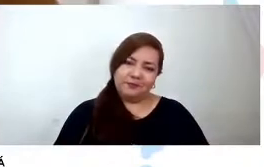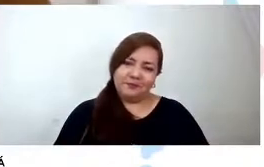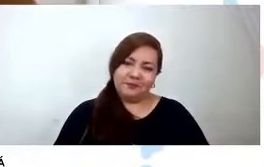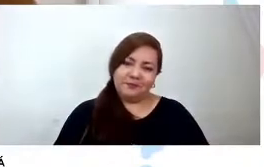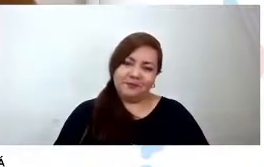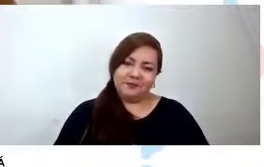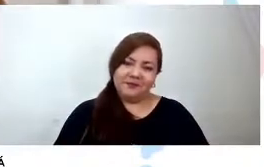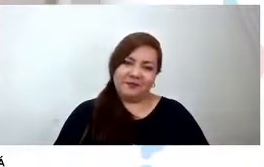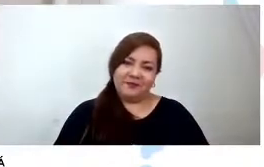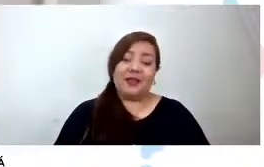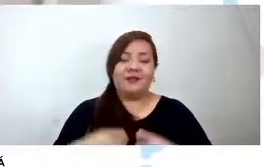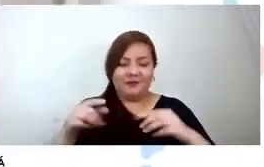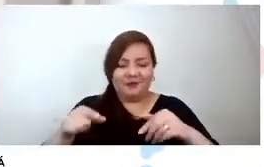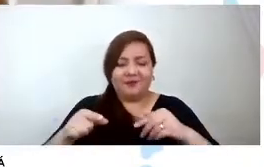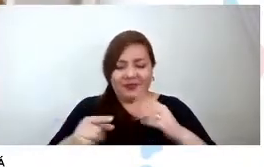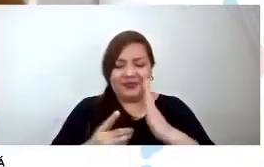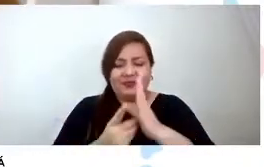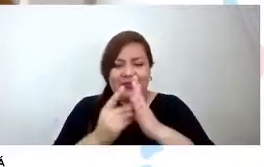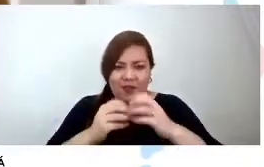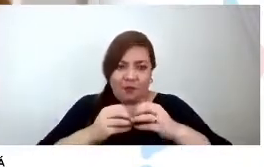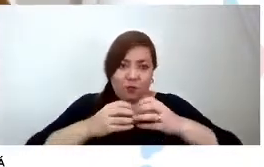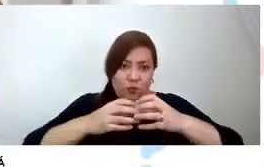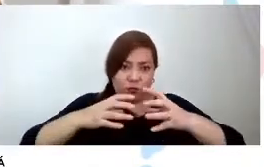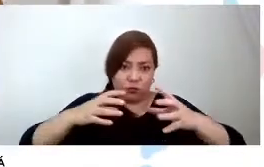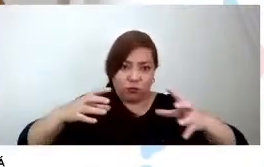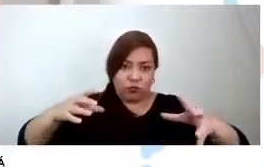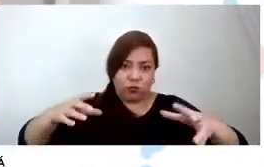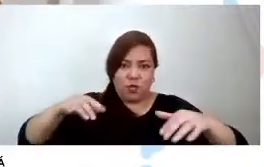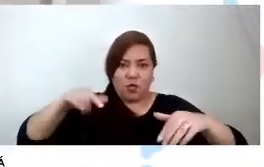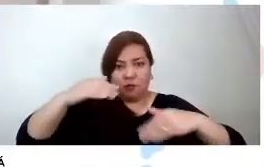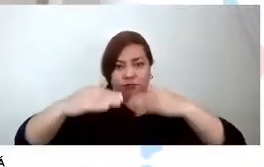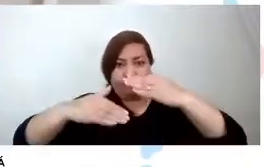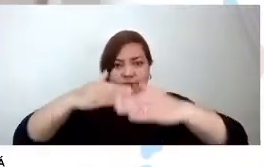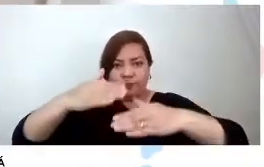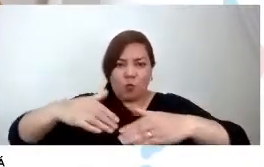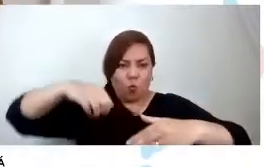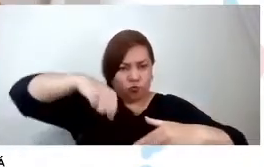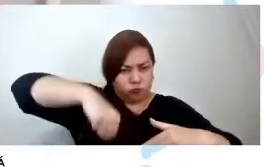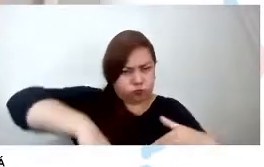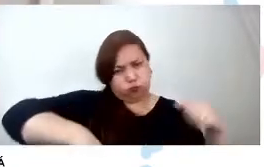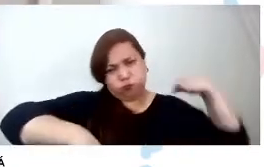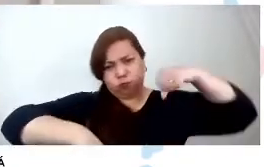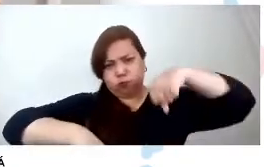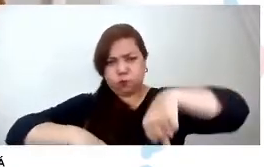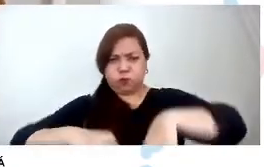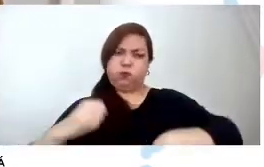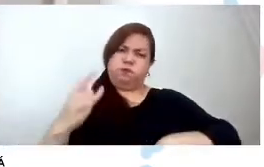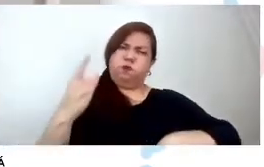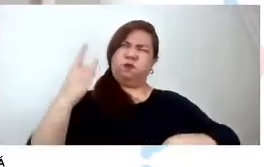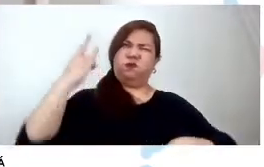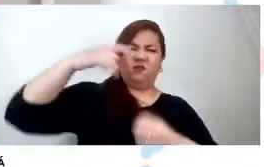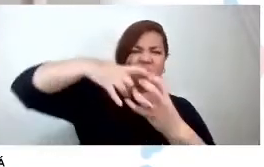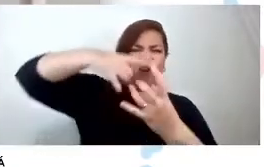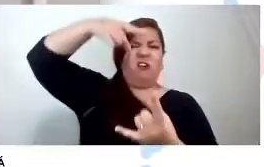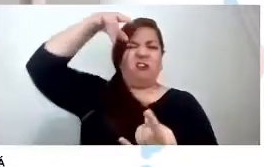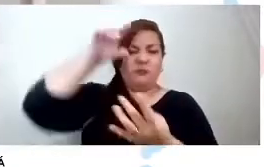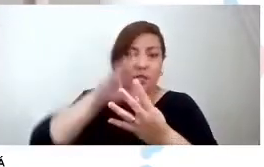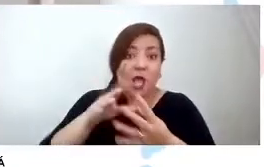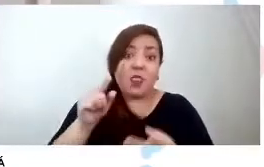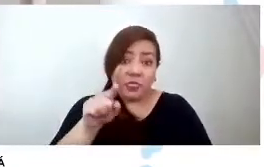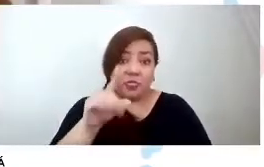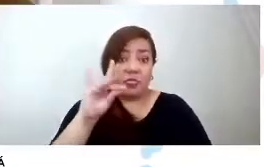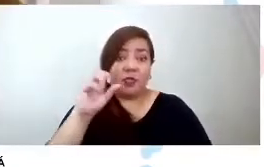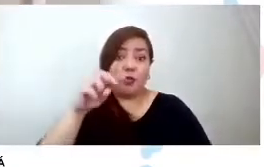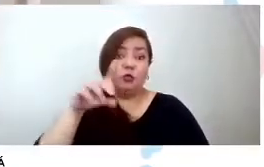los dinosaurios, ya posteriormente. ¿Sí? Y estos van a colonizar, es muy interesante el periodo, porque ellos colonizan